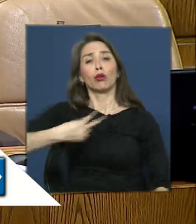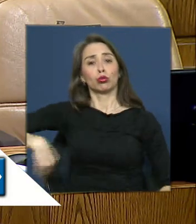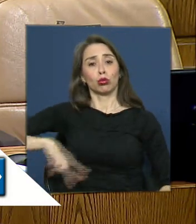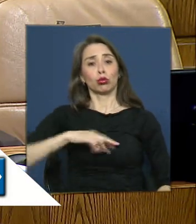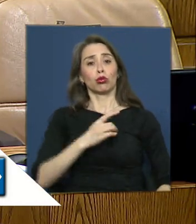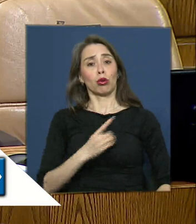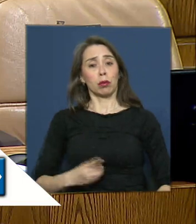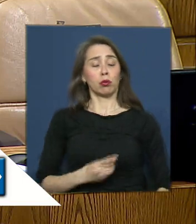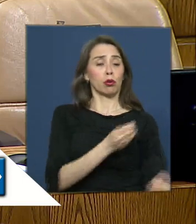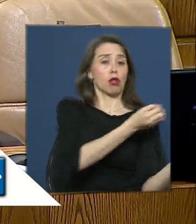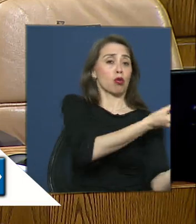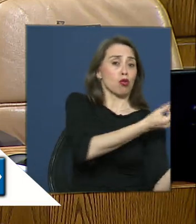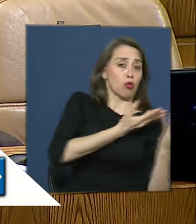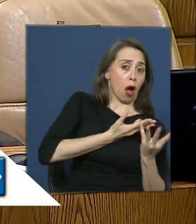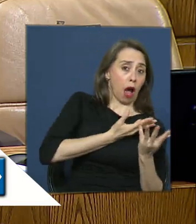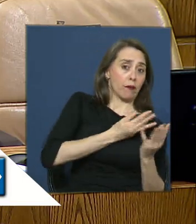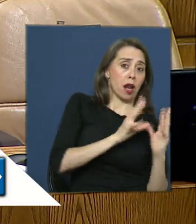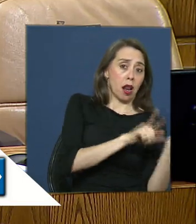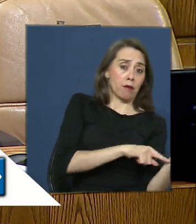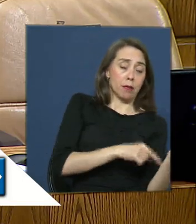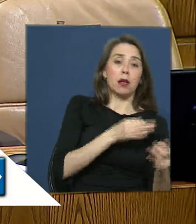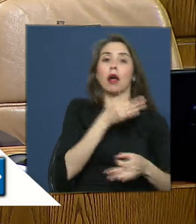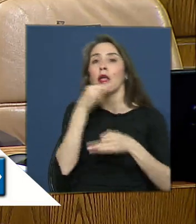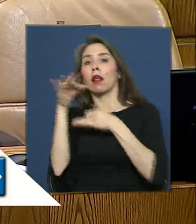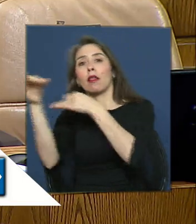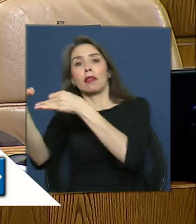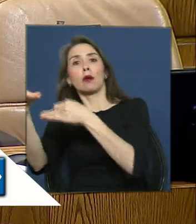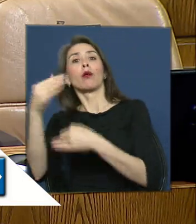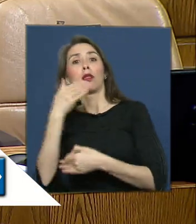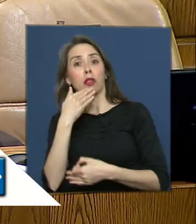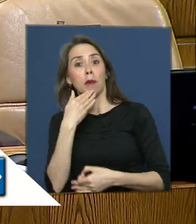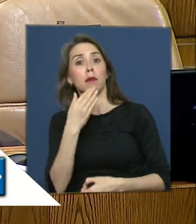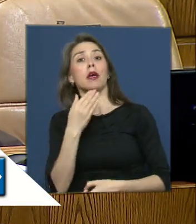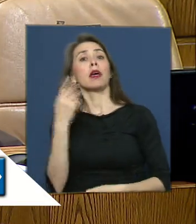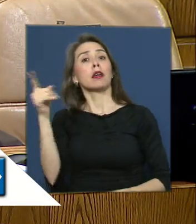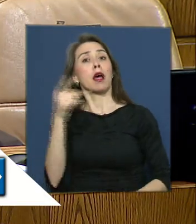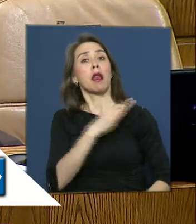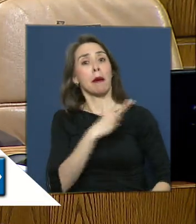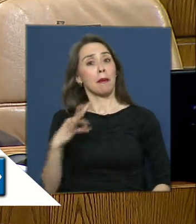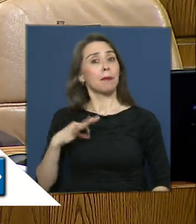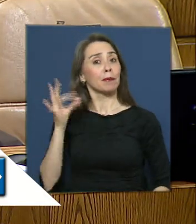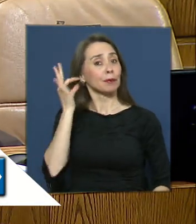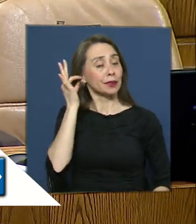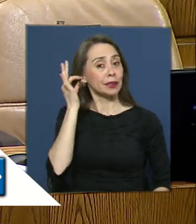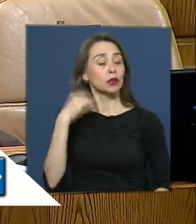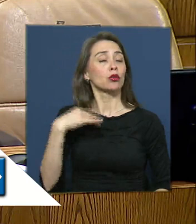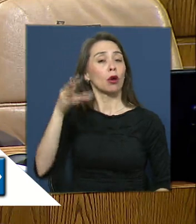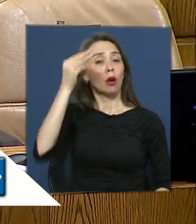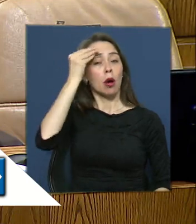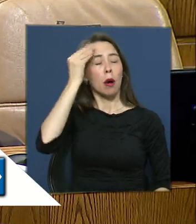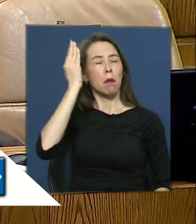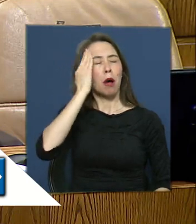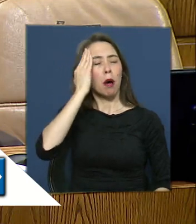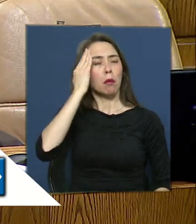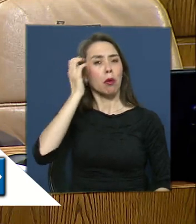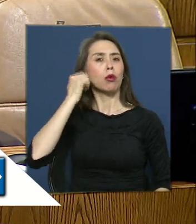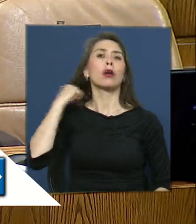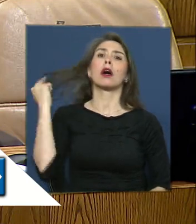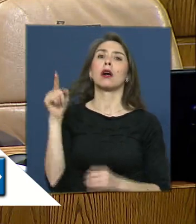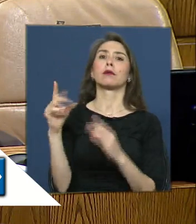esta inquietud. Y lo hago, señor presidente, teniendo en la memoria las